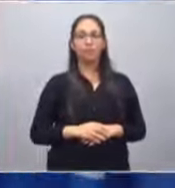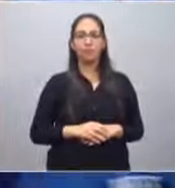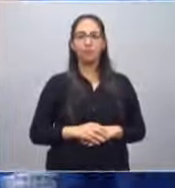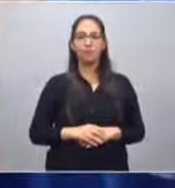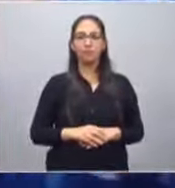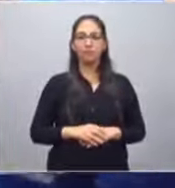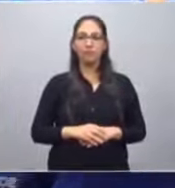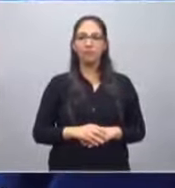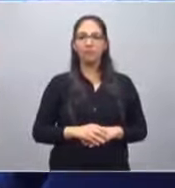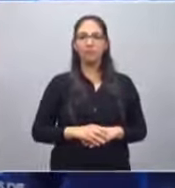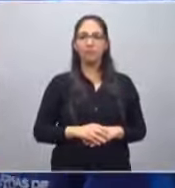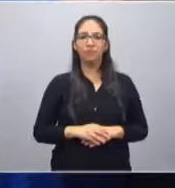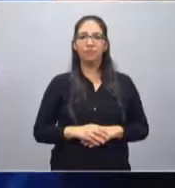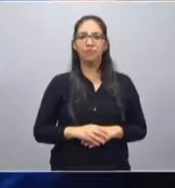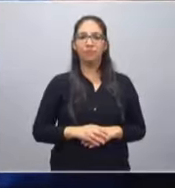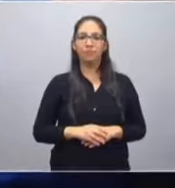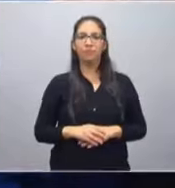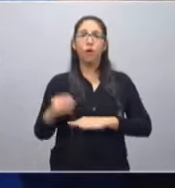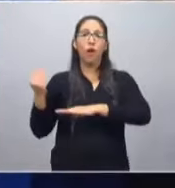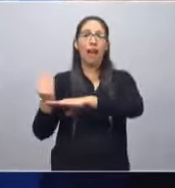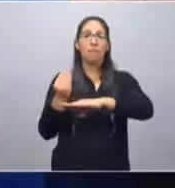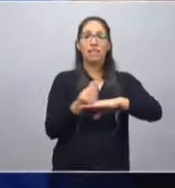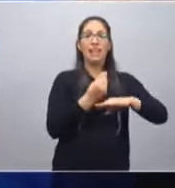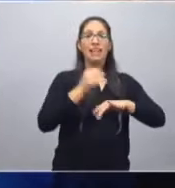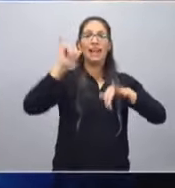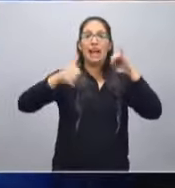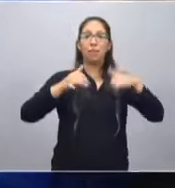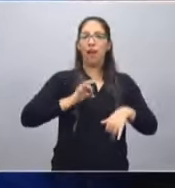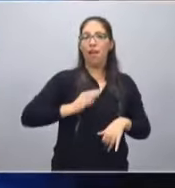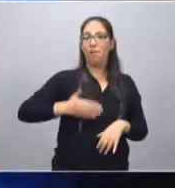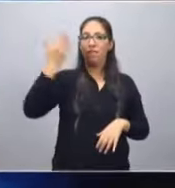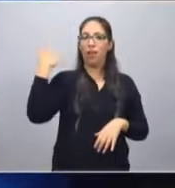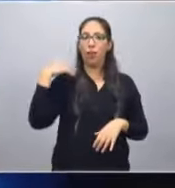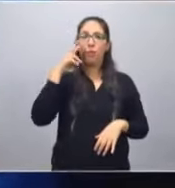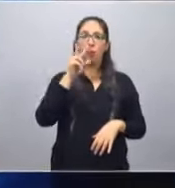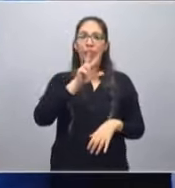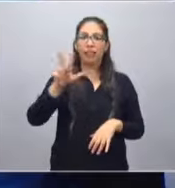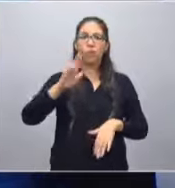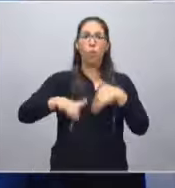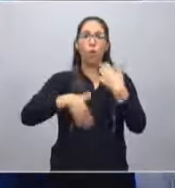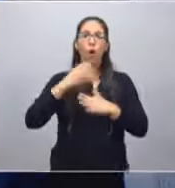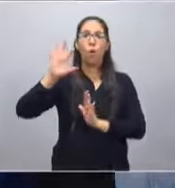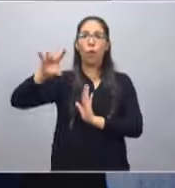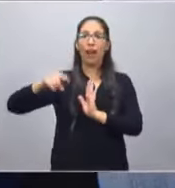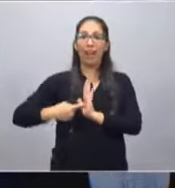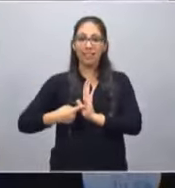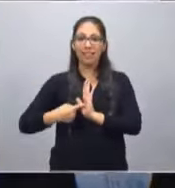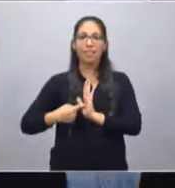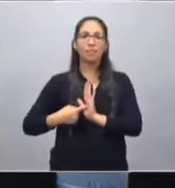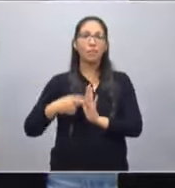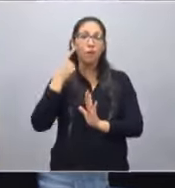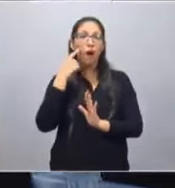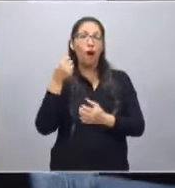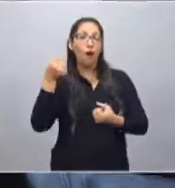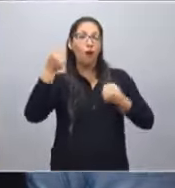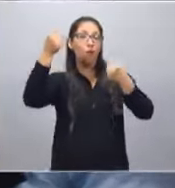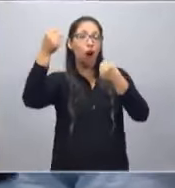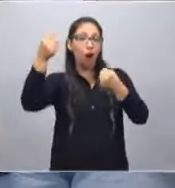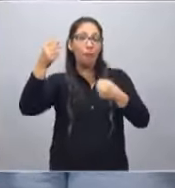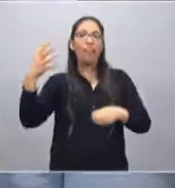representando a las y los ganadores de la edición 2023 de los juegos bonaerenses con esa copa desafío